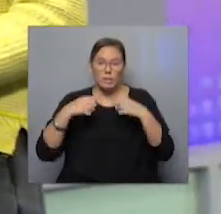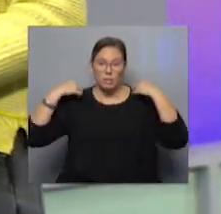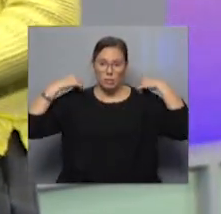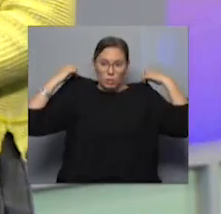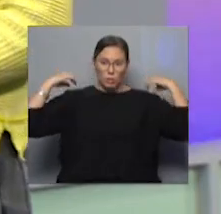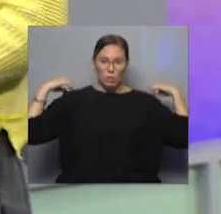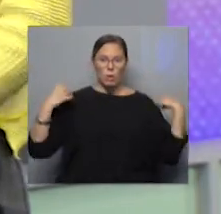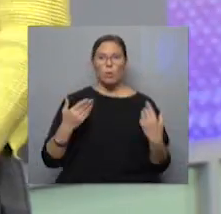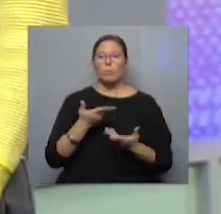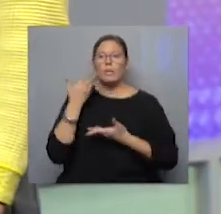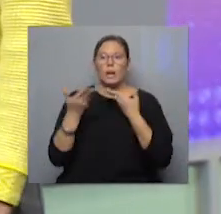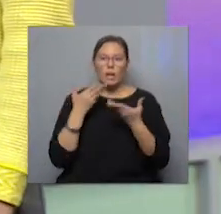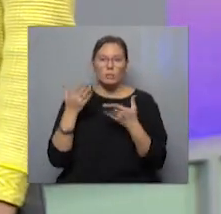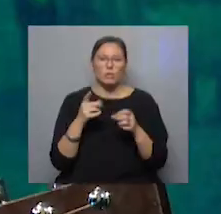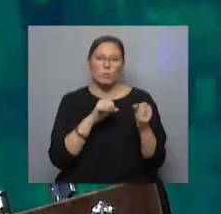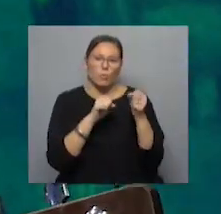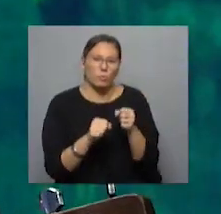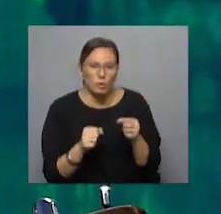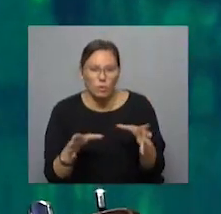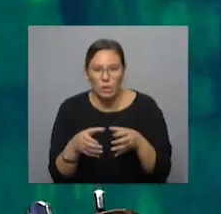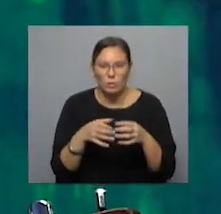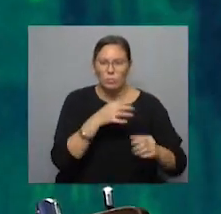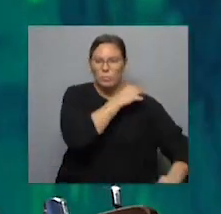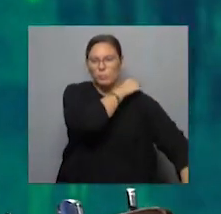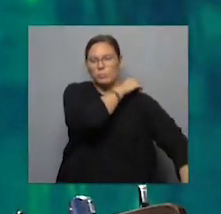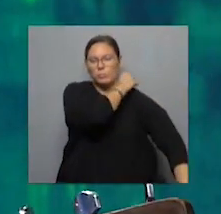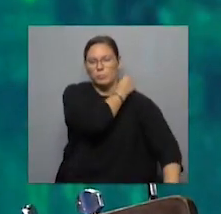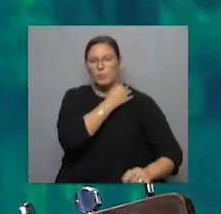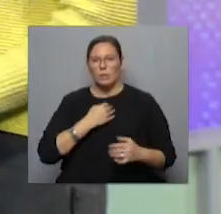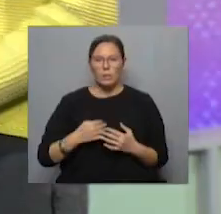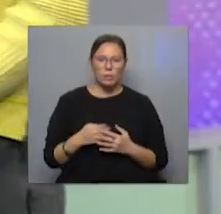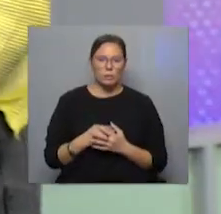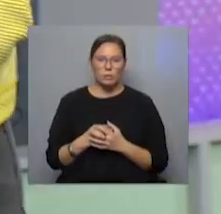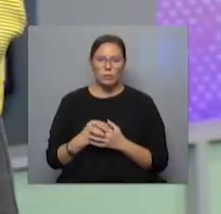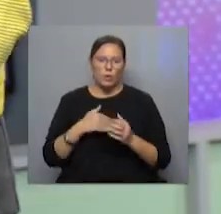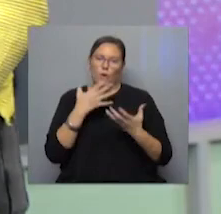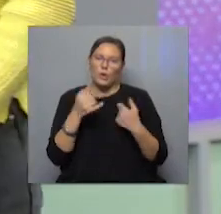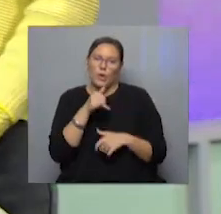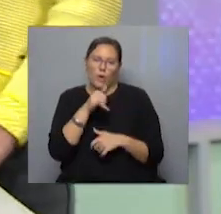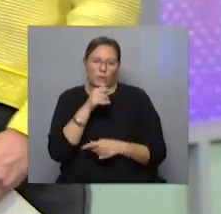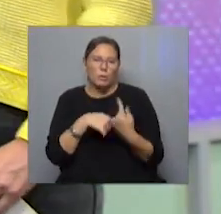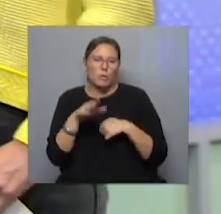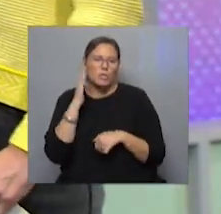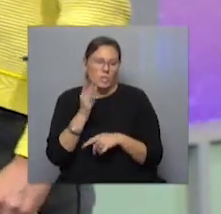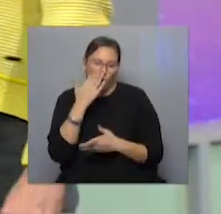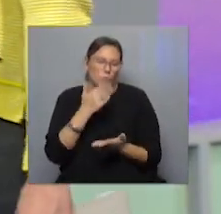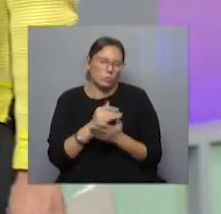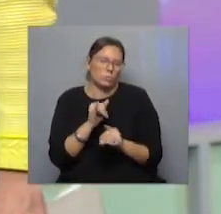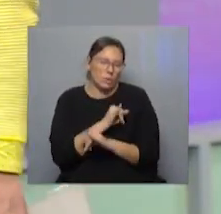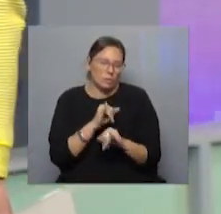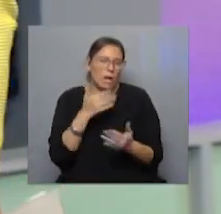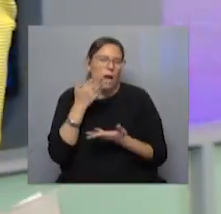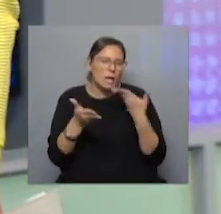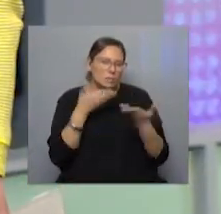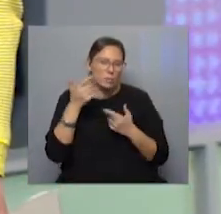Bola, de Álvaro Bassi, uno de los fundadores de Buceo. Buenísimo. Y yo no voy a spoilear, pero sé con lo que van a cerrar. Y con lo que van a